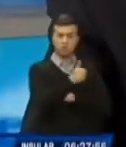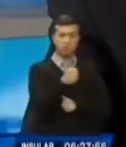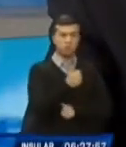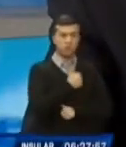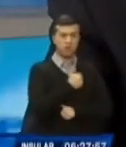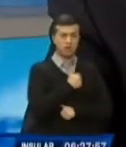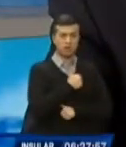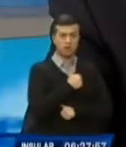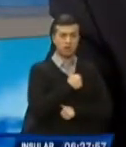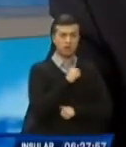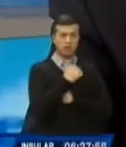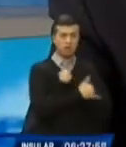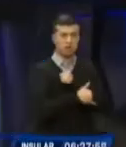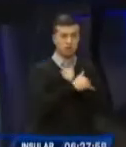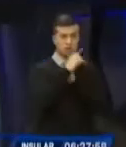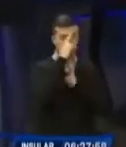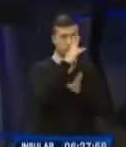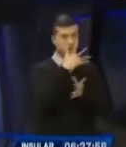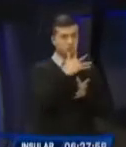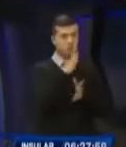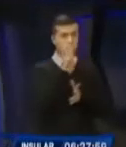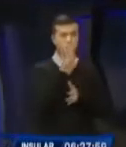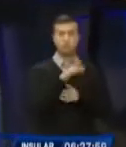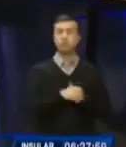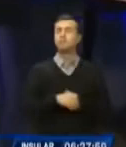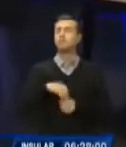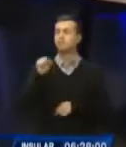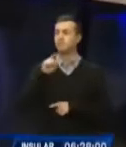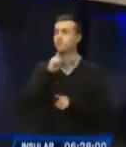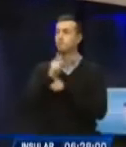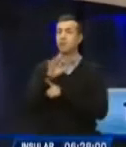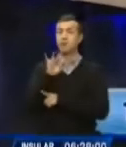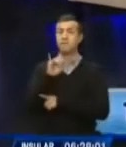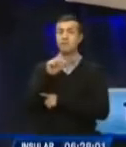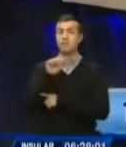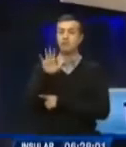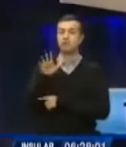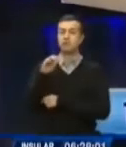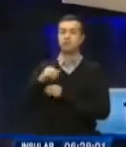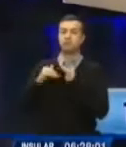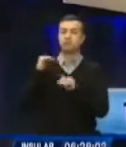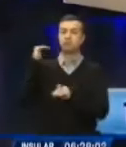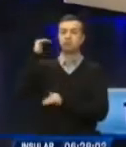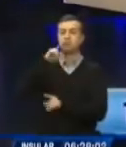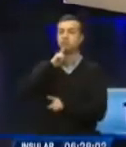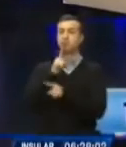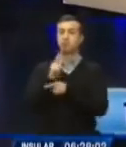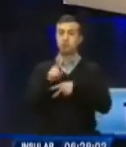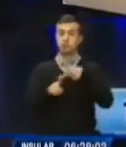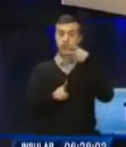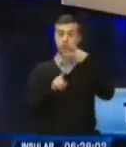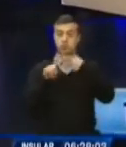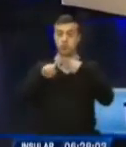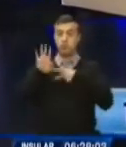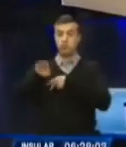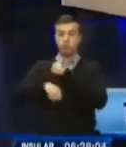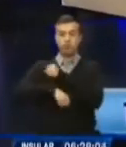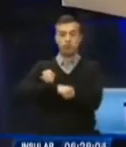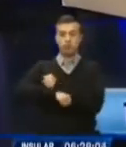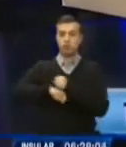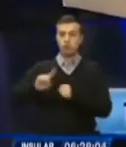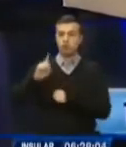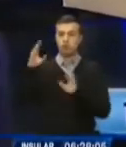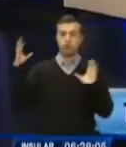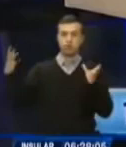si ese es el poderío que construyó la fifa básicamente eran dos cosas uno el monopolio del fútbol es